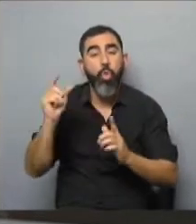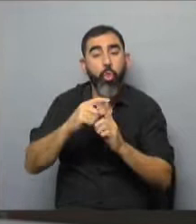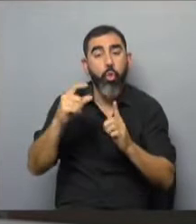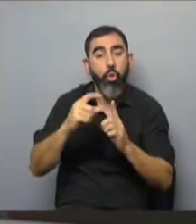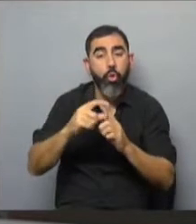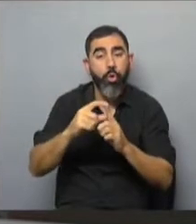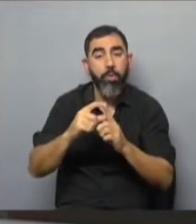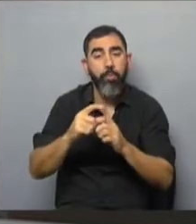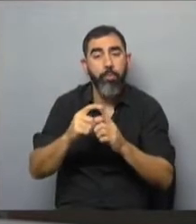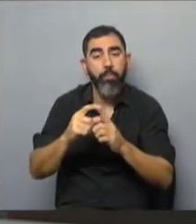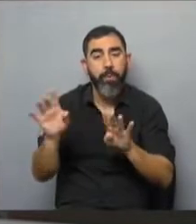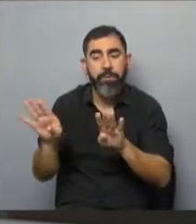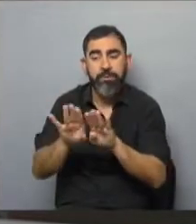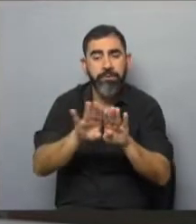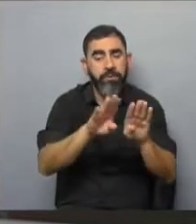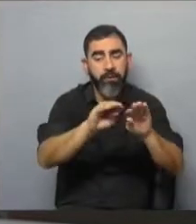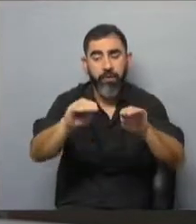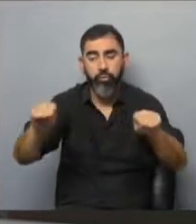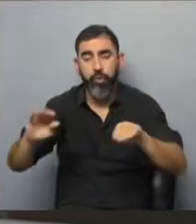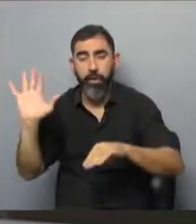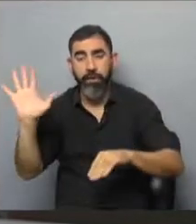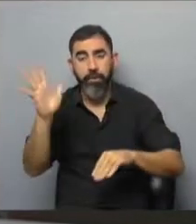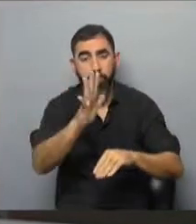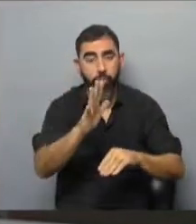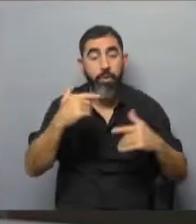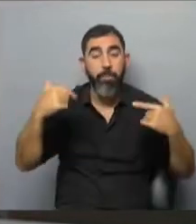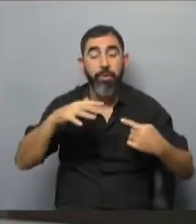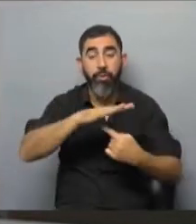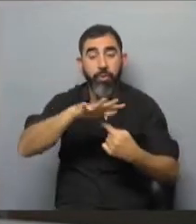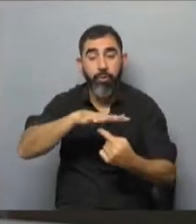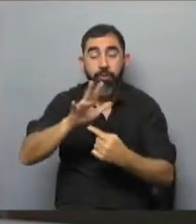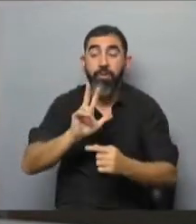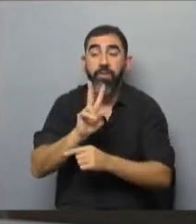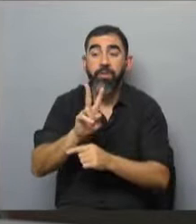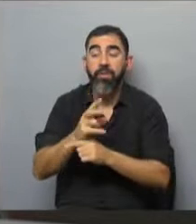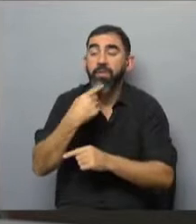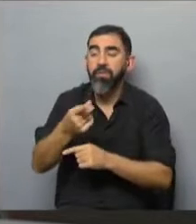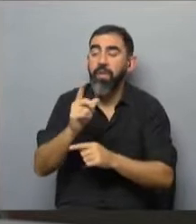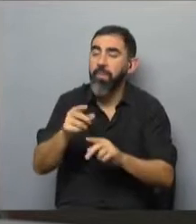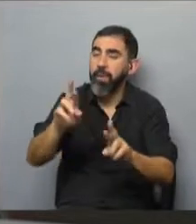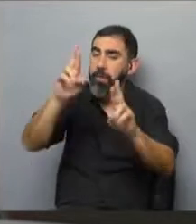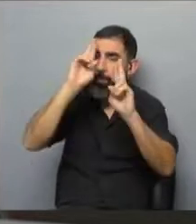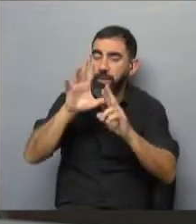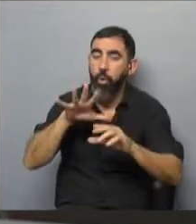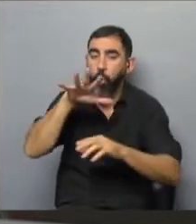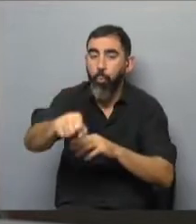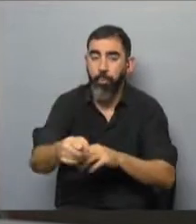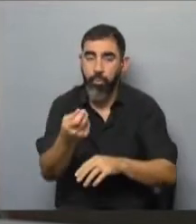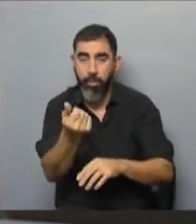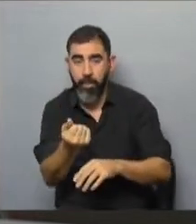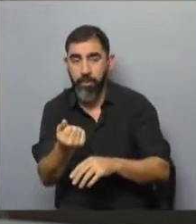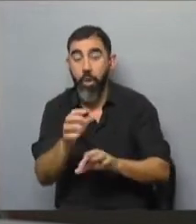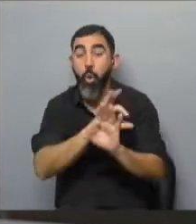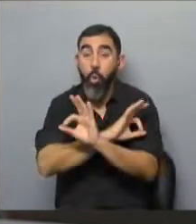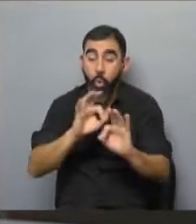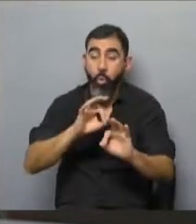cerrar vertederos en el interior del país. El ministro Adrián Peña defiende que se debe cumplir el compromiso por esos fondos y de lo